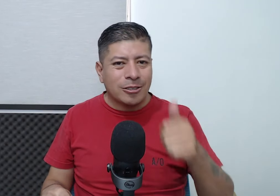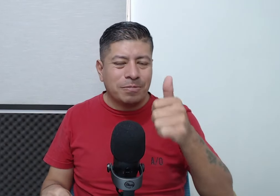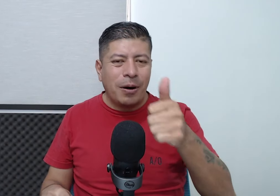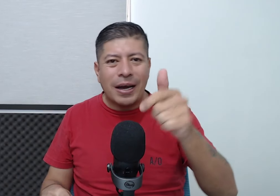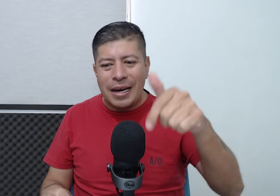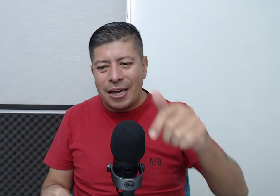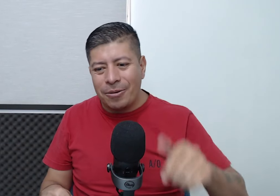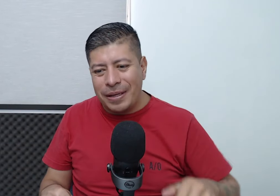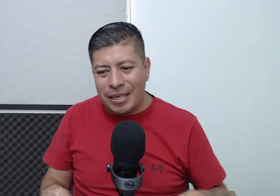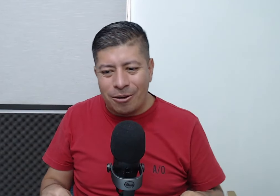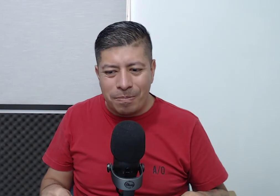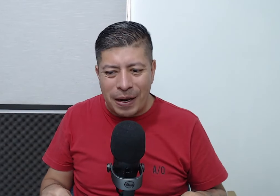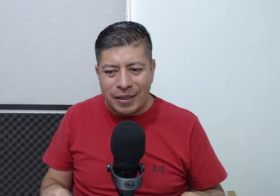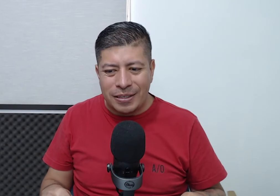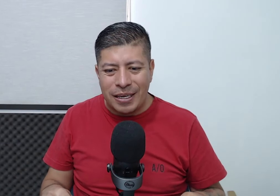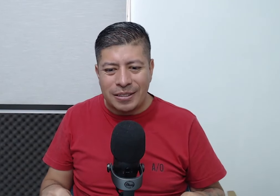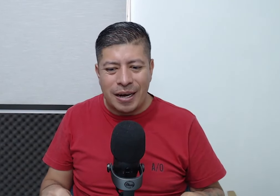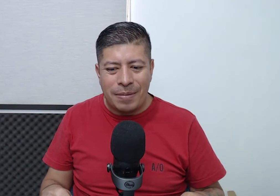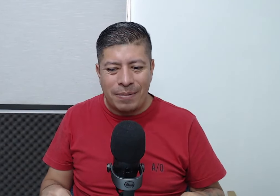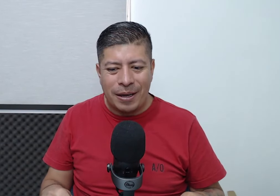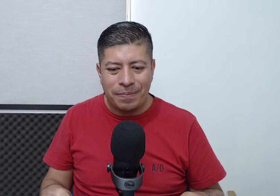caballeros póngale like comente y comparta si es tan amable